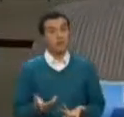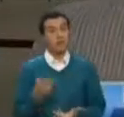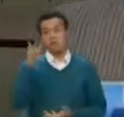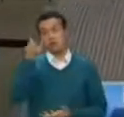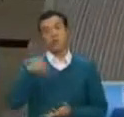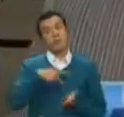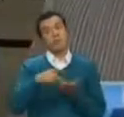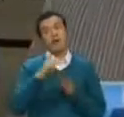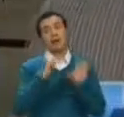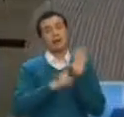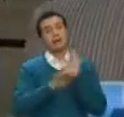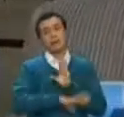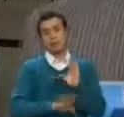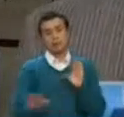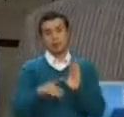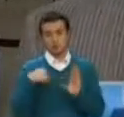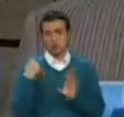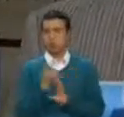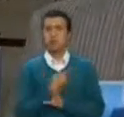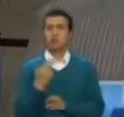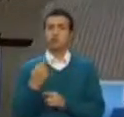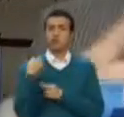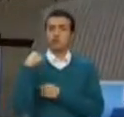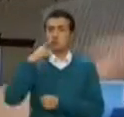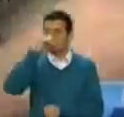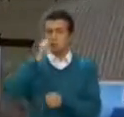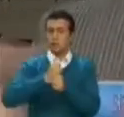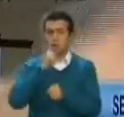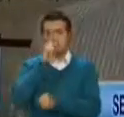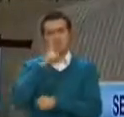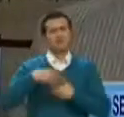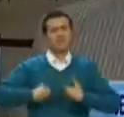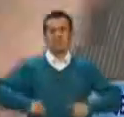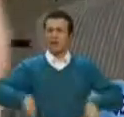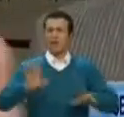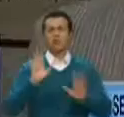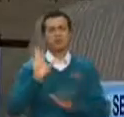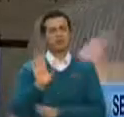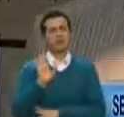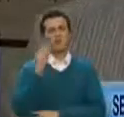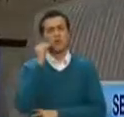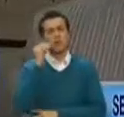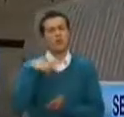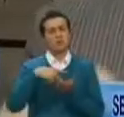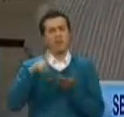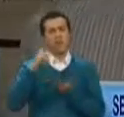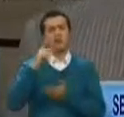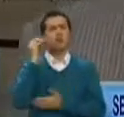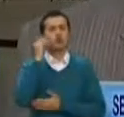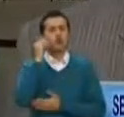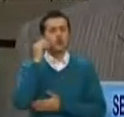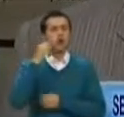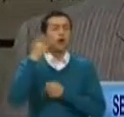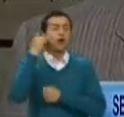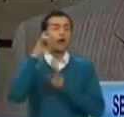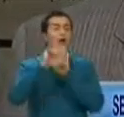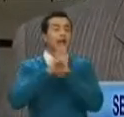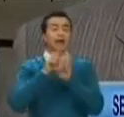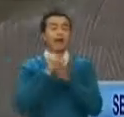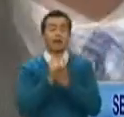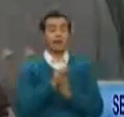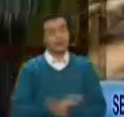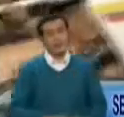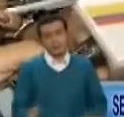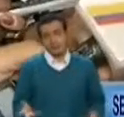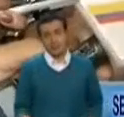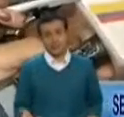pague solamente el capital. Y nosotros, los que tenemos a nuestros trabajadores afiliados al día, nada, dele, ustedes son tontos, ustedes pagan al día, los vivos son los que tienen que esperar una ley para que les